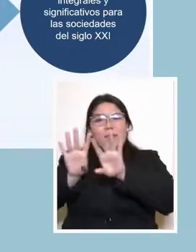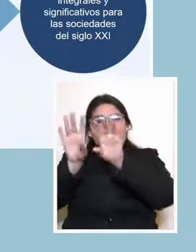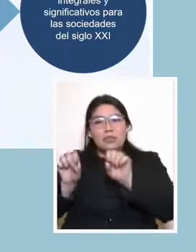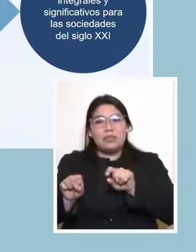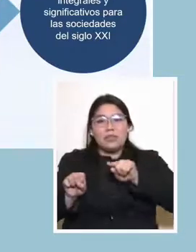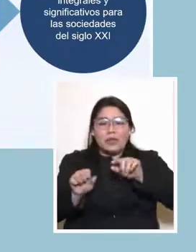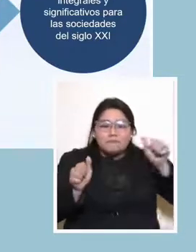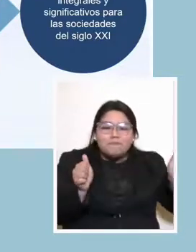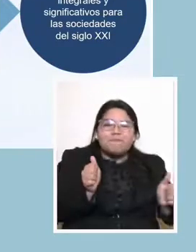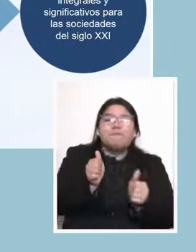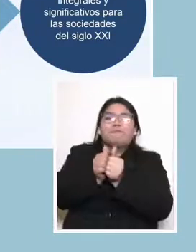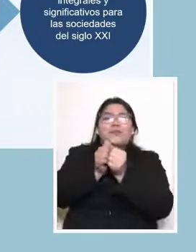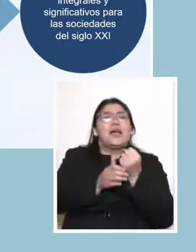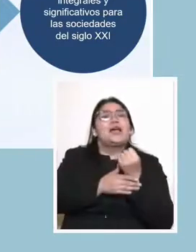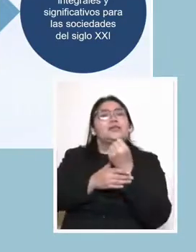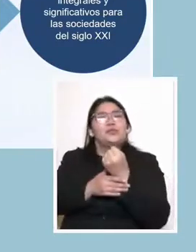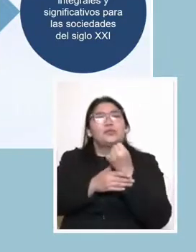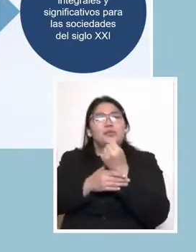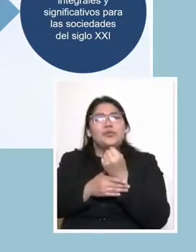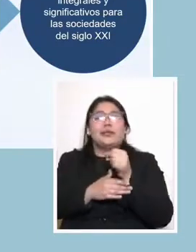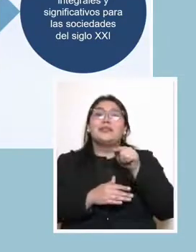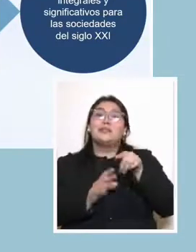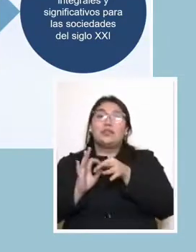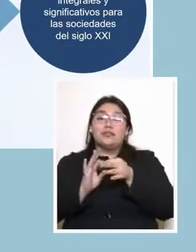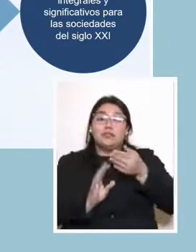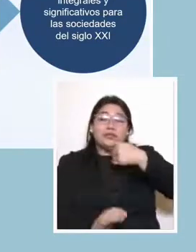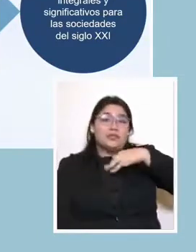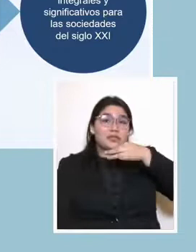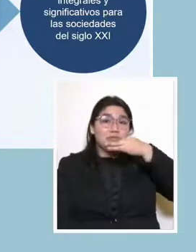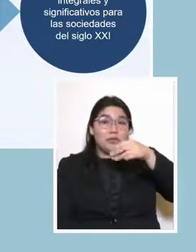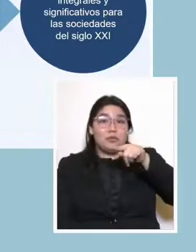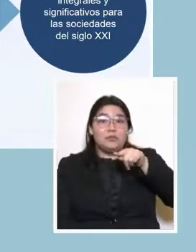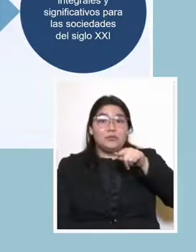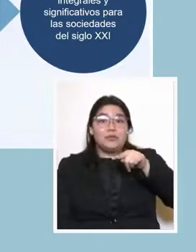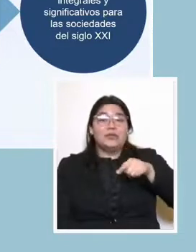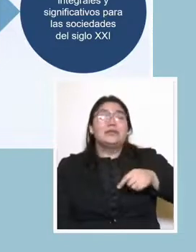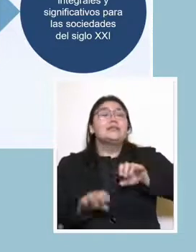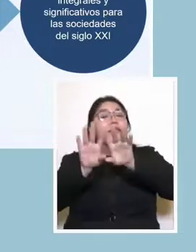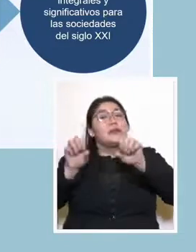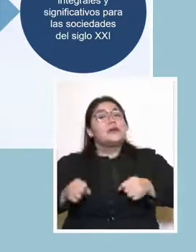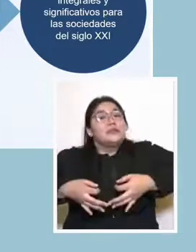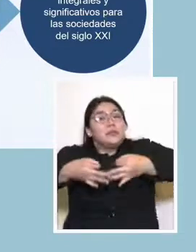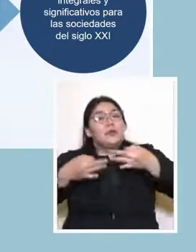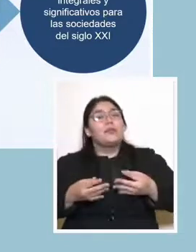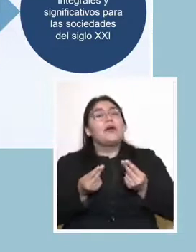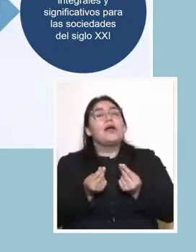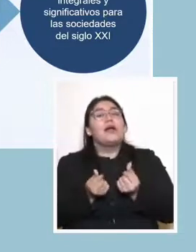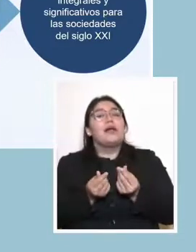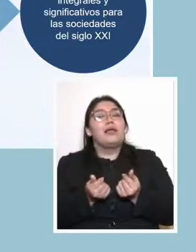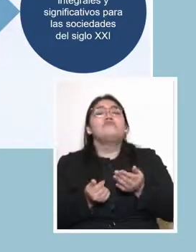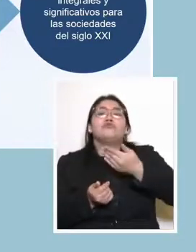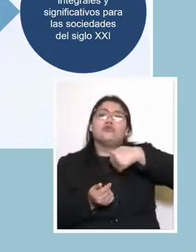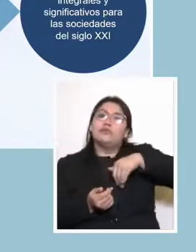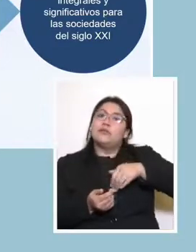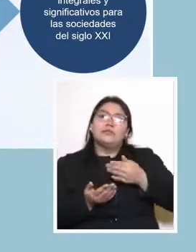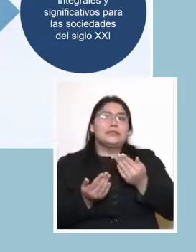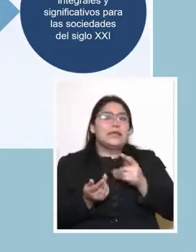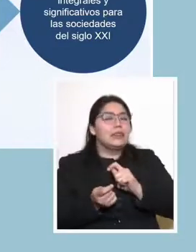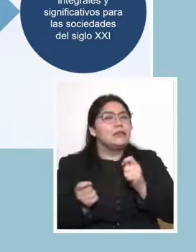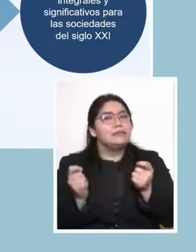eso es que hemos señalado la importancia también de hacer una transformación del sistema de aseguramiento de la calidad, lo hemos propuesto, ¿no es cierto?